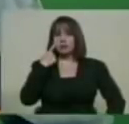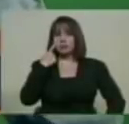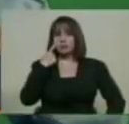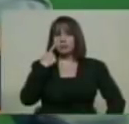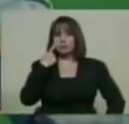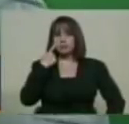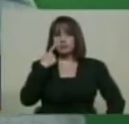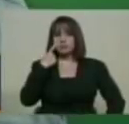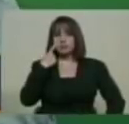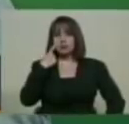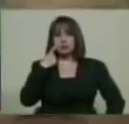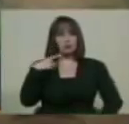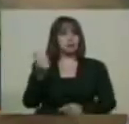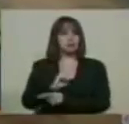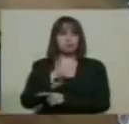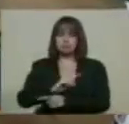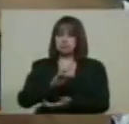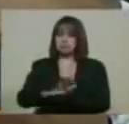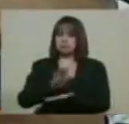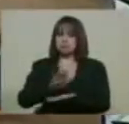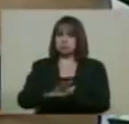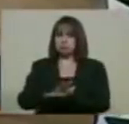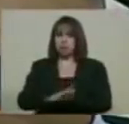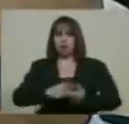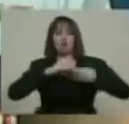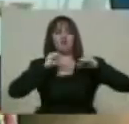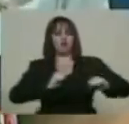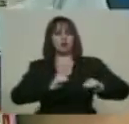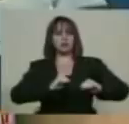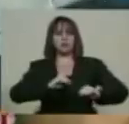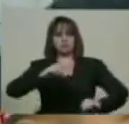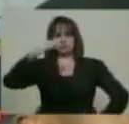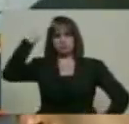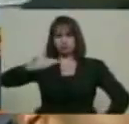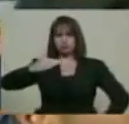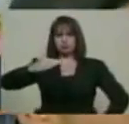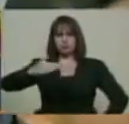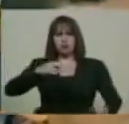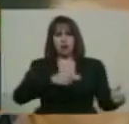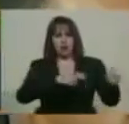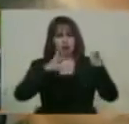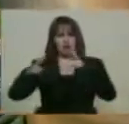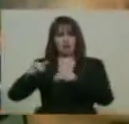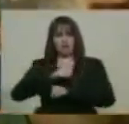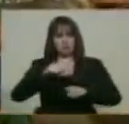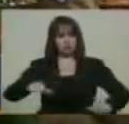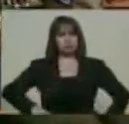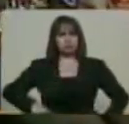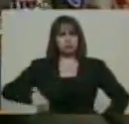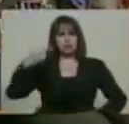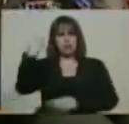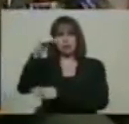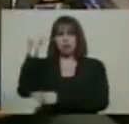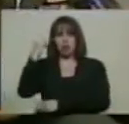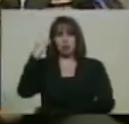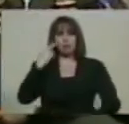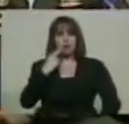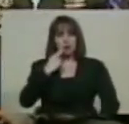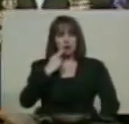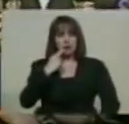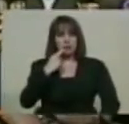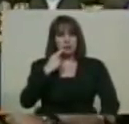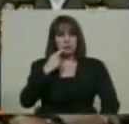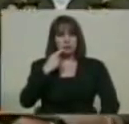Con la serenidad, la fuerza que tiene nuestra Fuerza Armada Nacional Bolivariana,